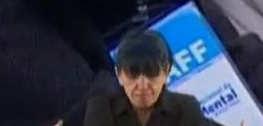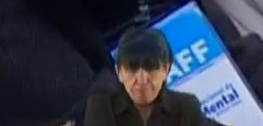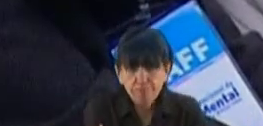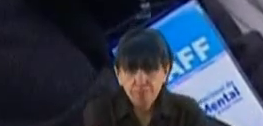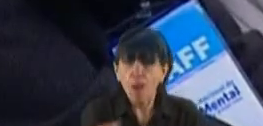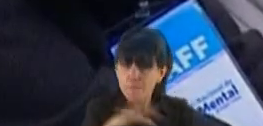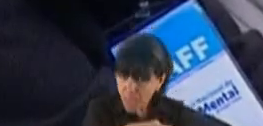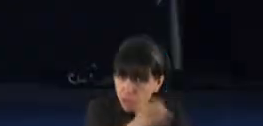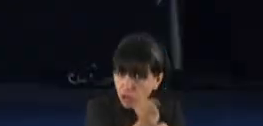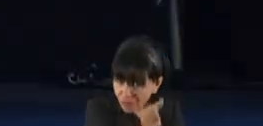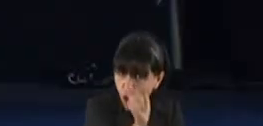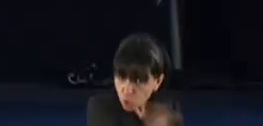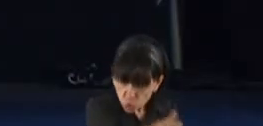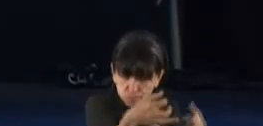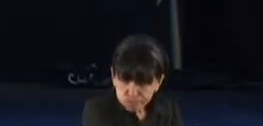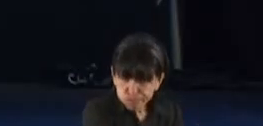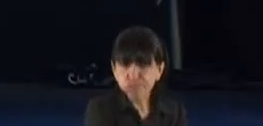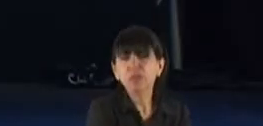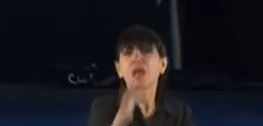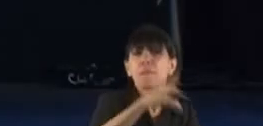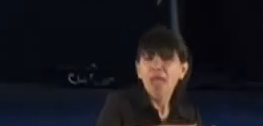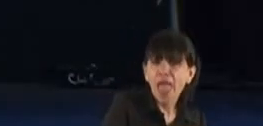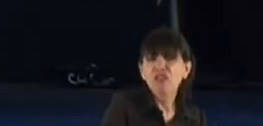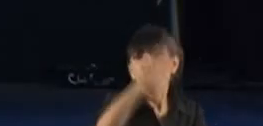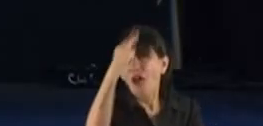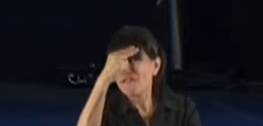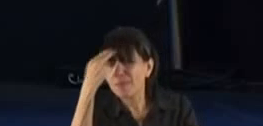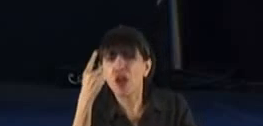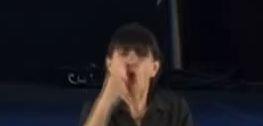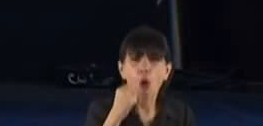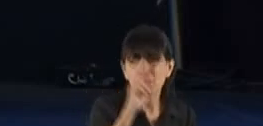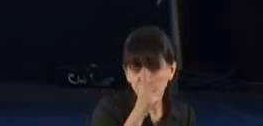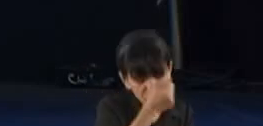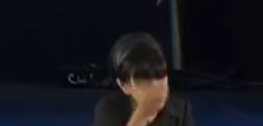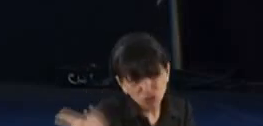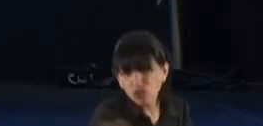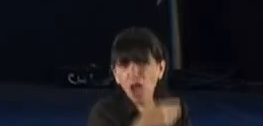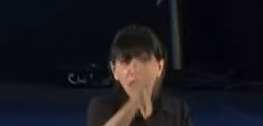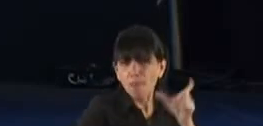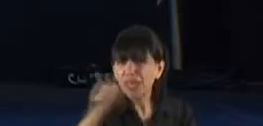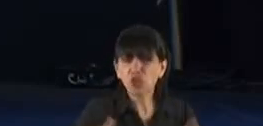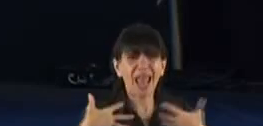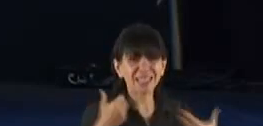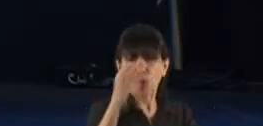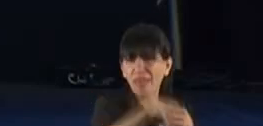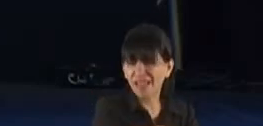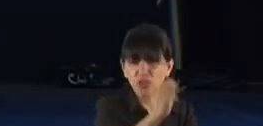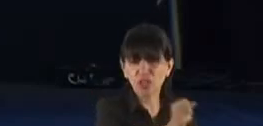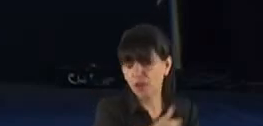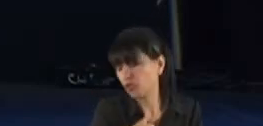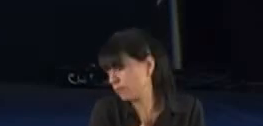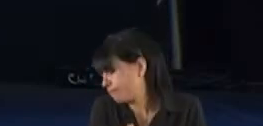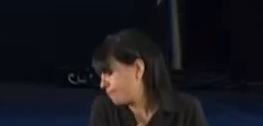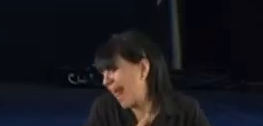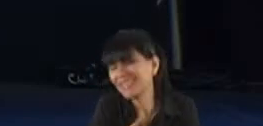Los enfermeros, las enfermeras, todo el personal de la salud saben siempre la gratitud eterna que guardo para